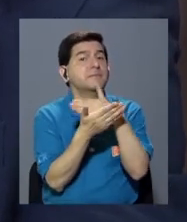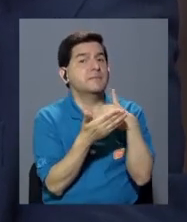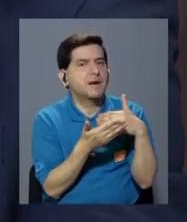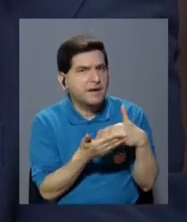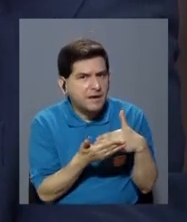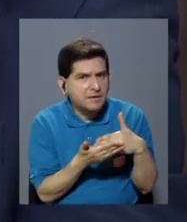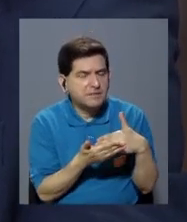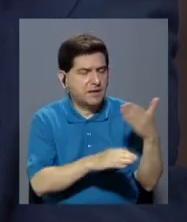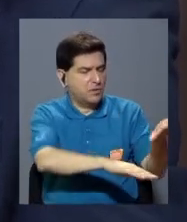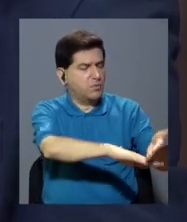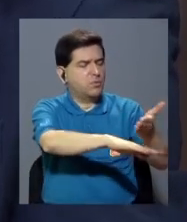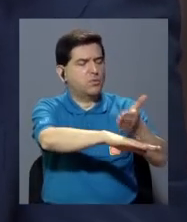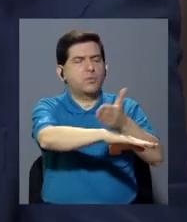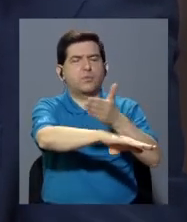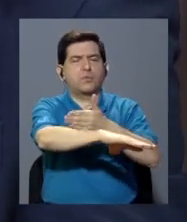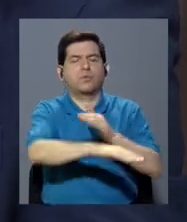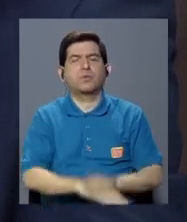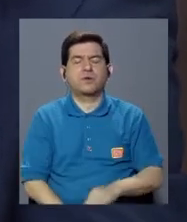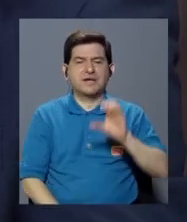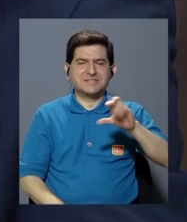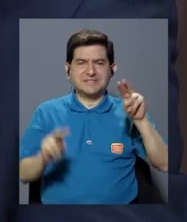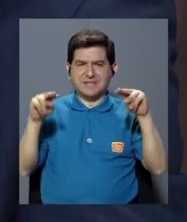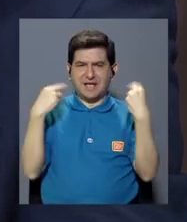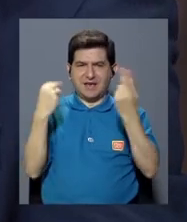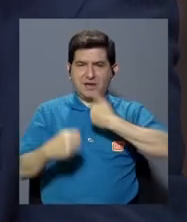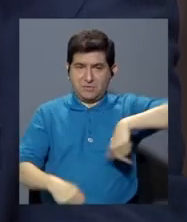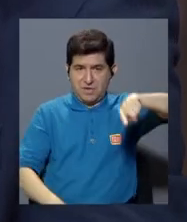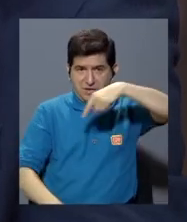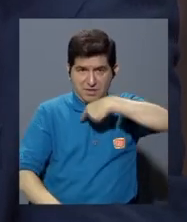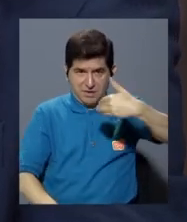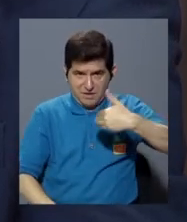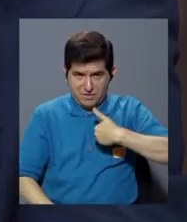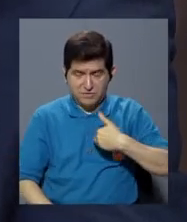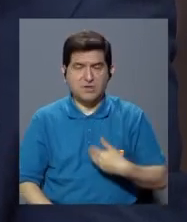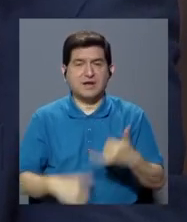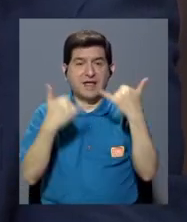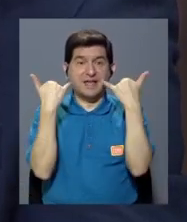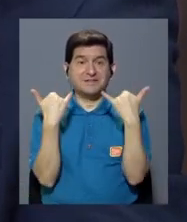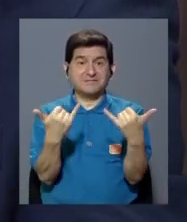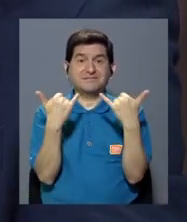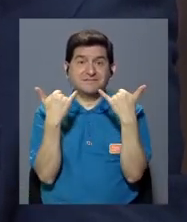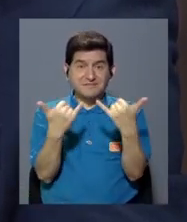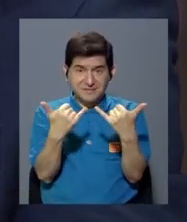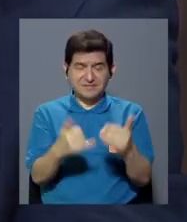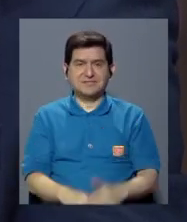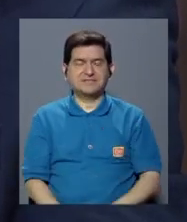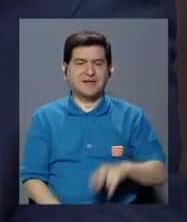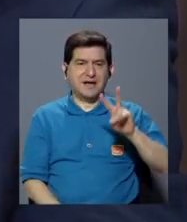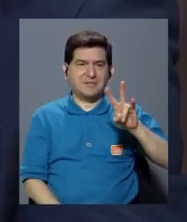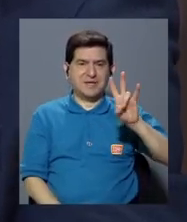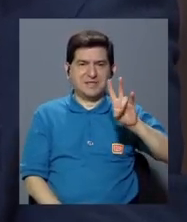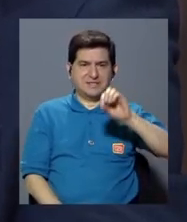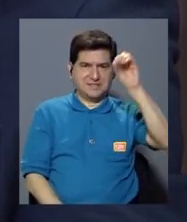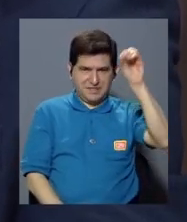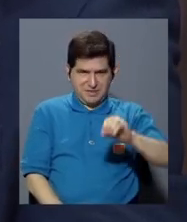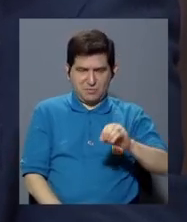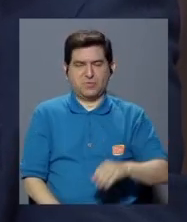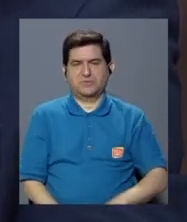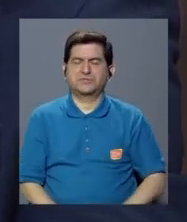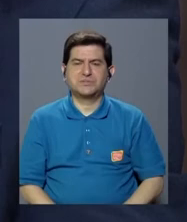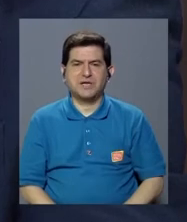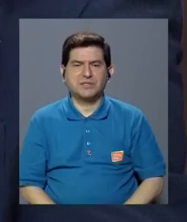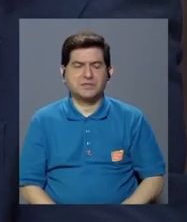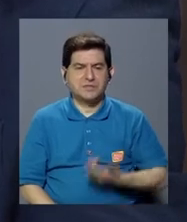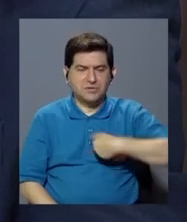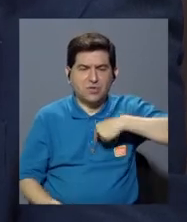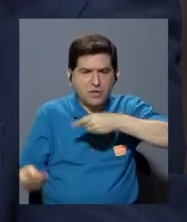parte del avance de la carbono neutralidad nuestra es haber logrado obtener un 27%